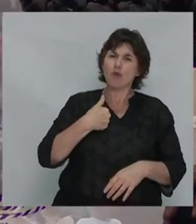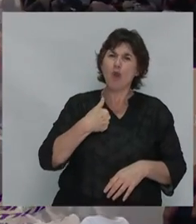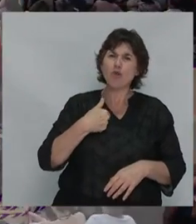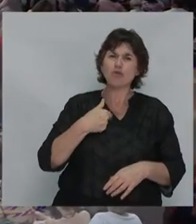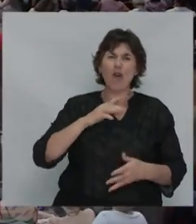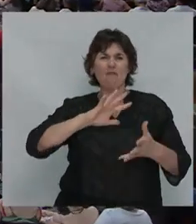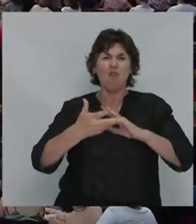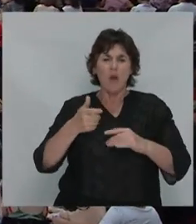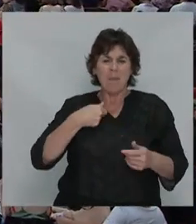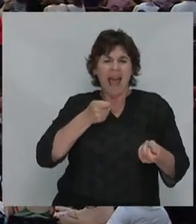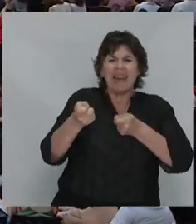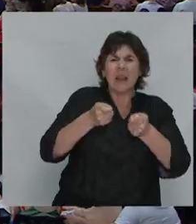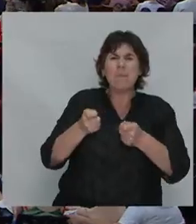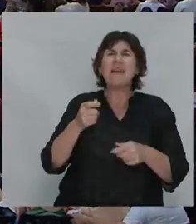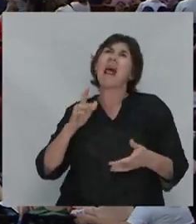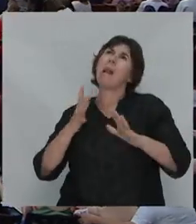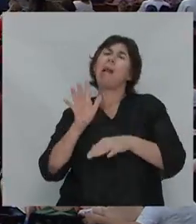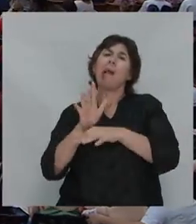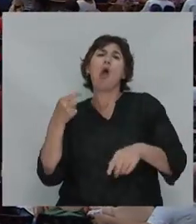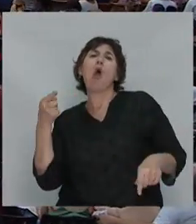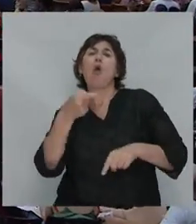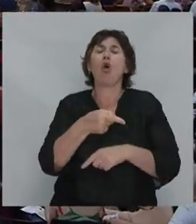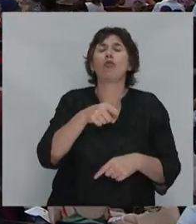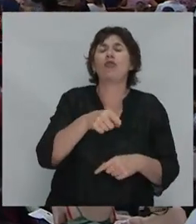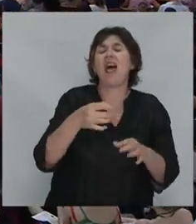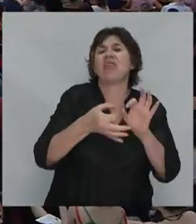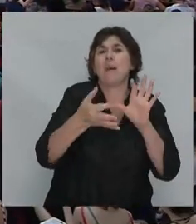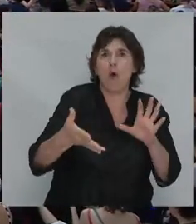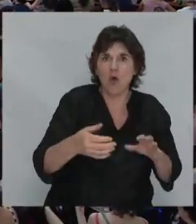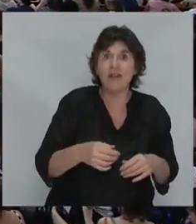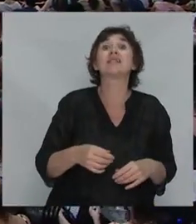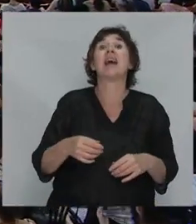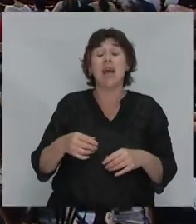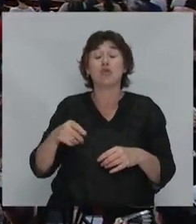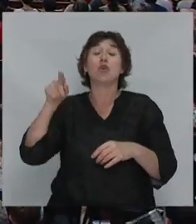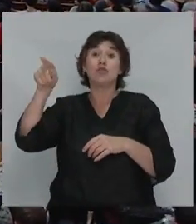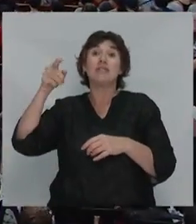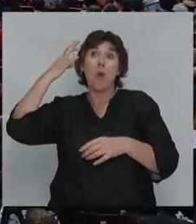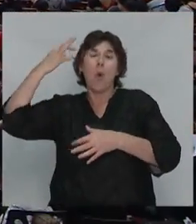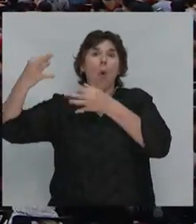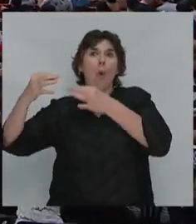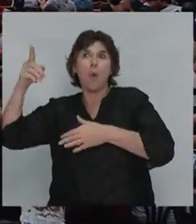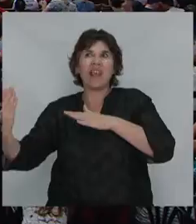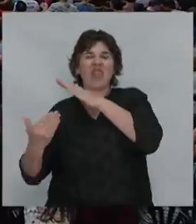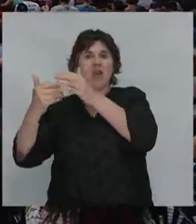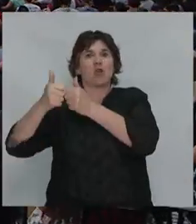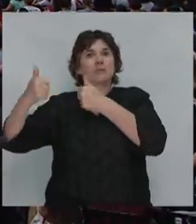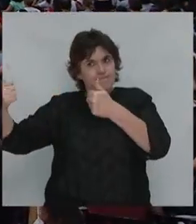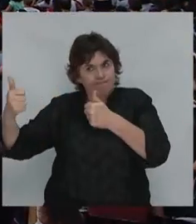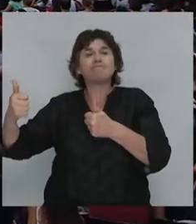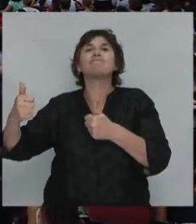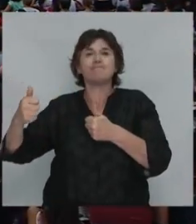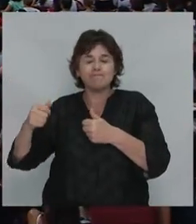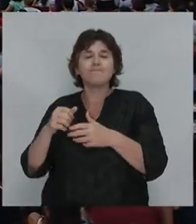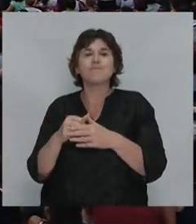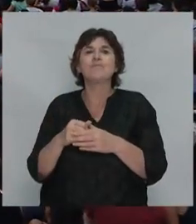contra las democracias entonces el arsenal jurídico es bastante desigual es bastante distinto el juego